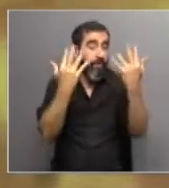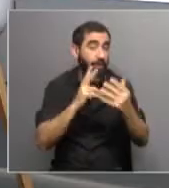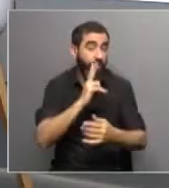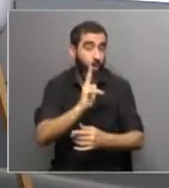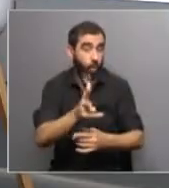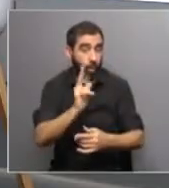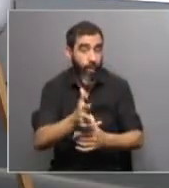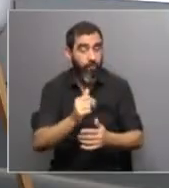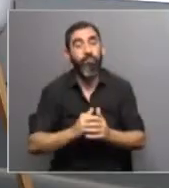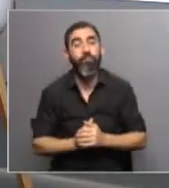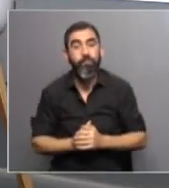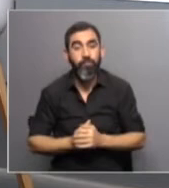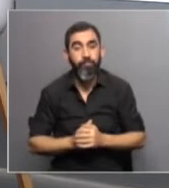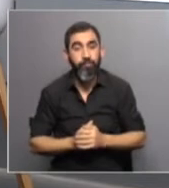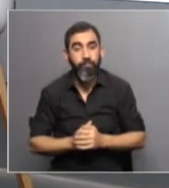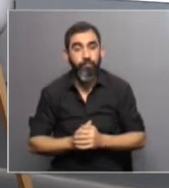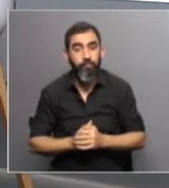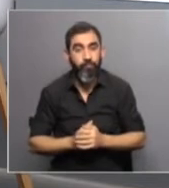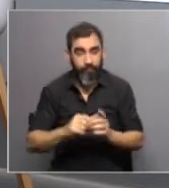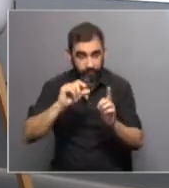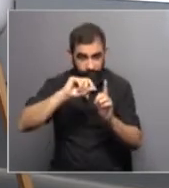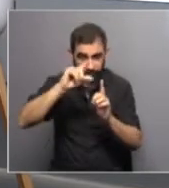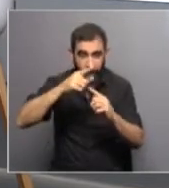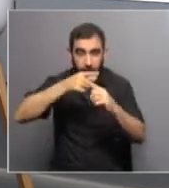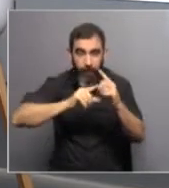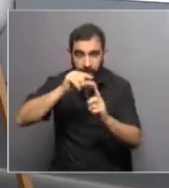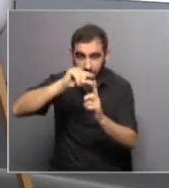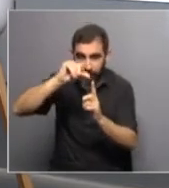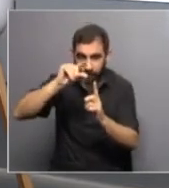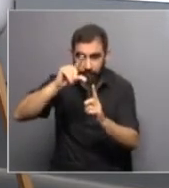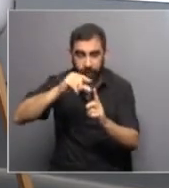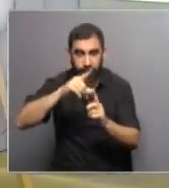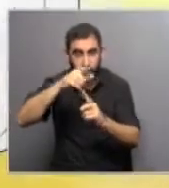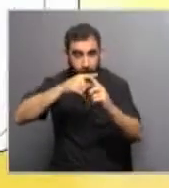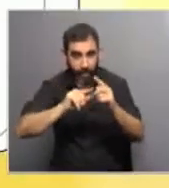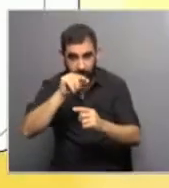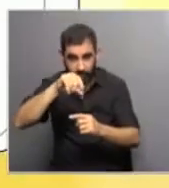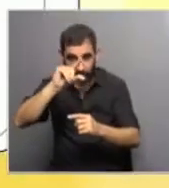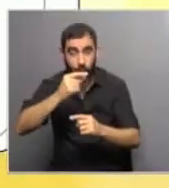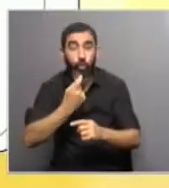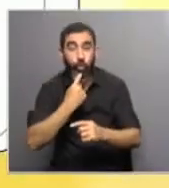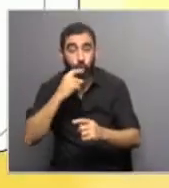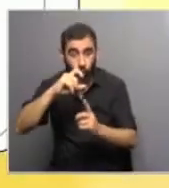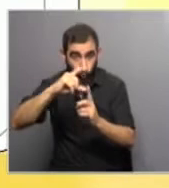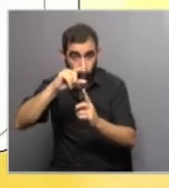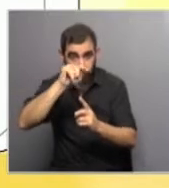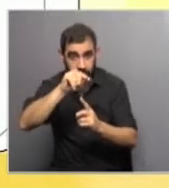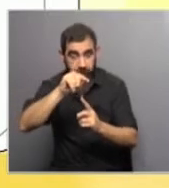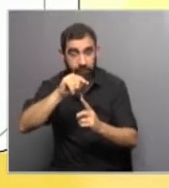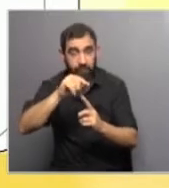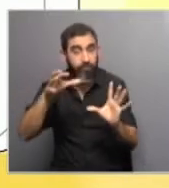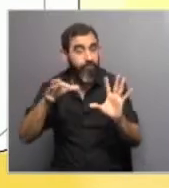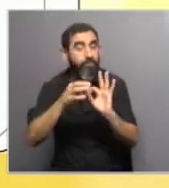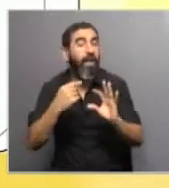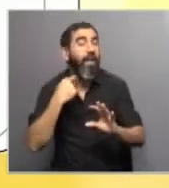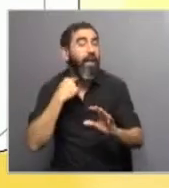vemos de las barritas, la del medio es la gráfica, la barrita roja, es la asociada a los